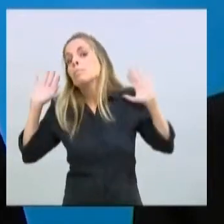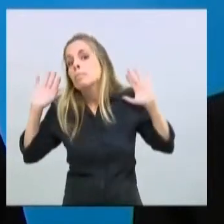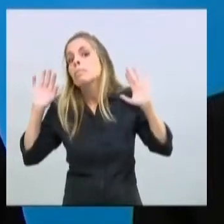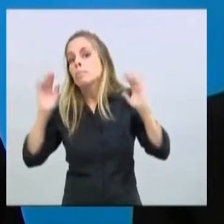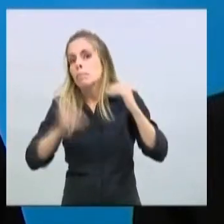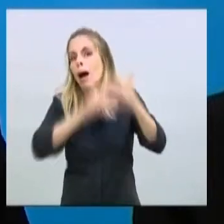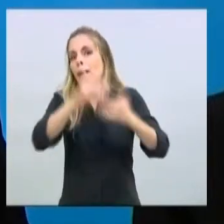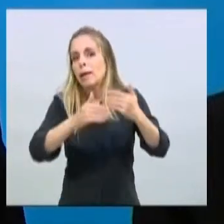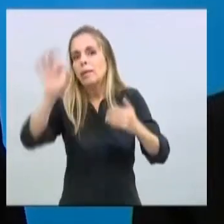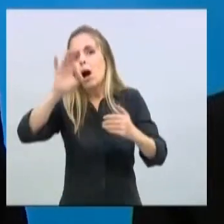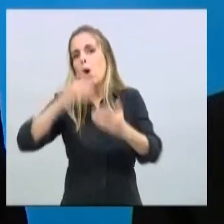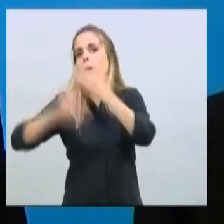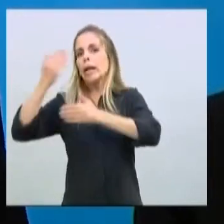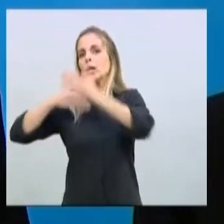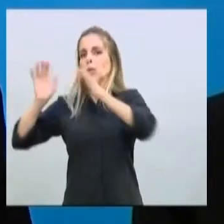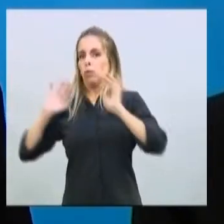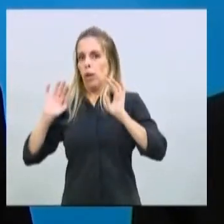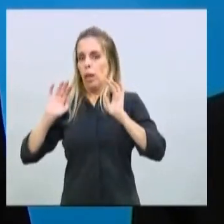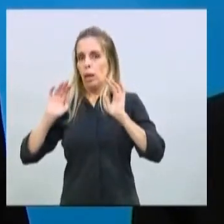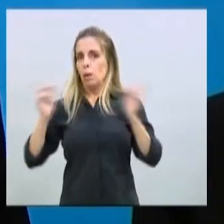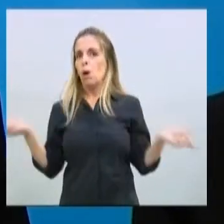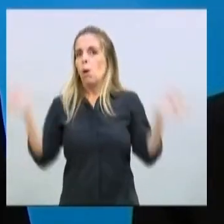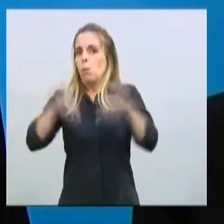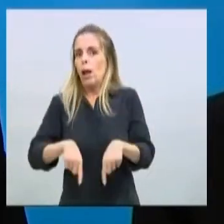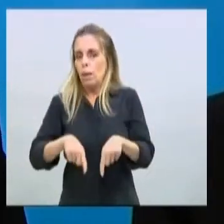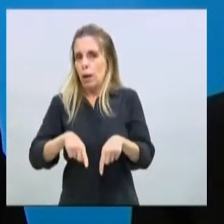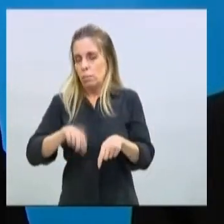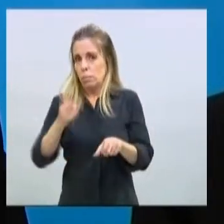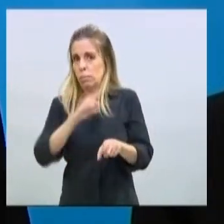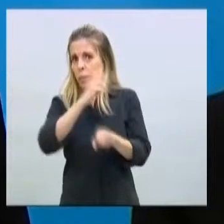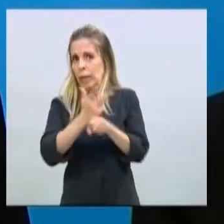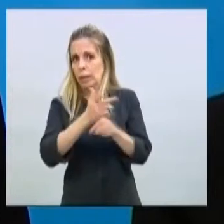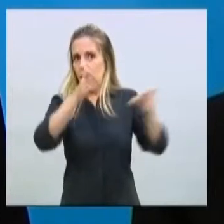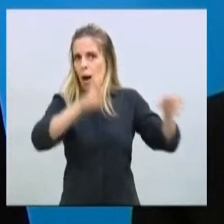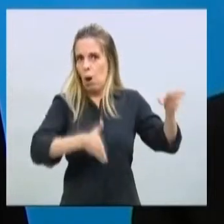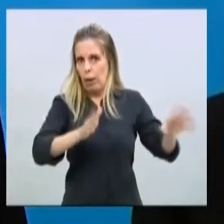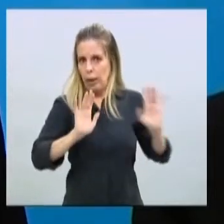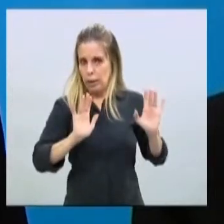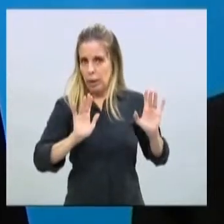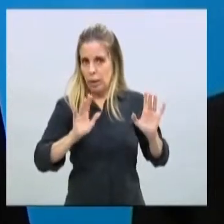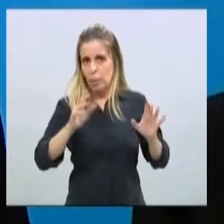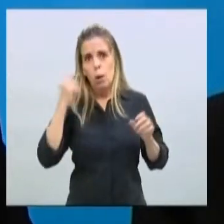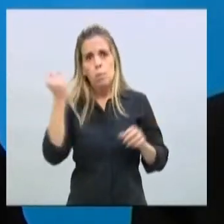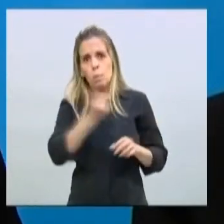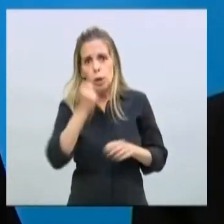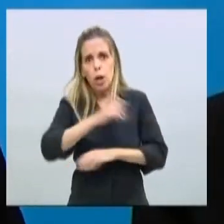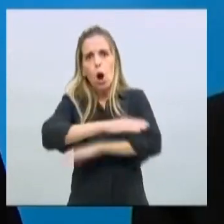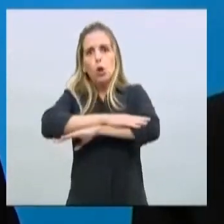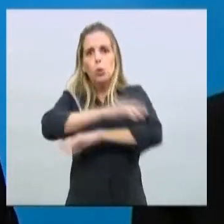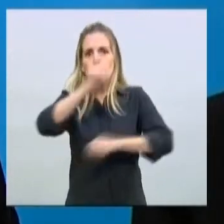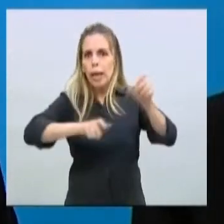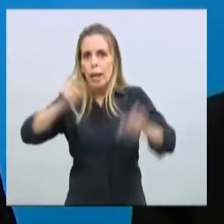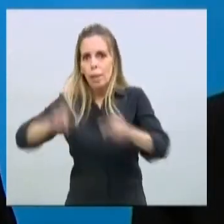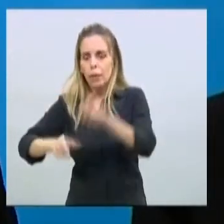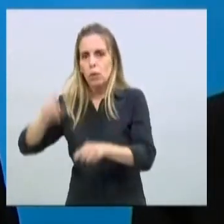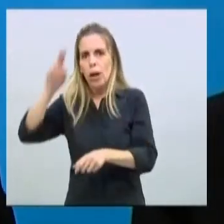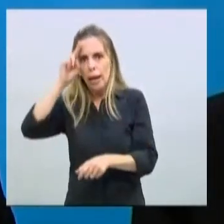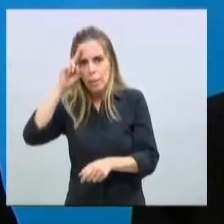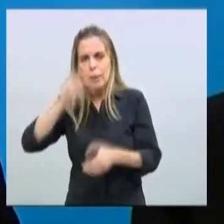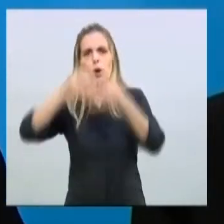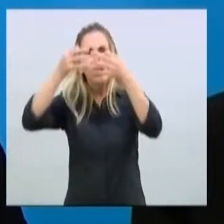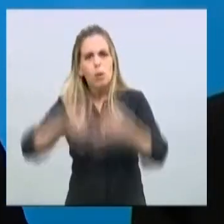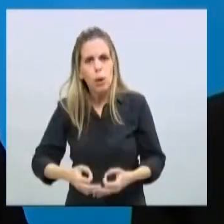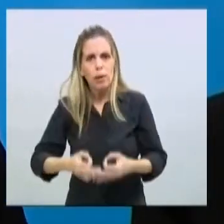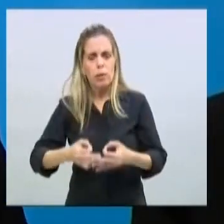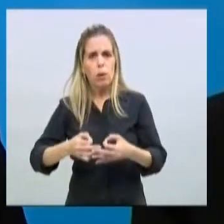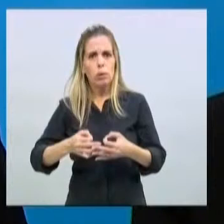para atrás. Por eso es muy importante la conducta ciudadana, la responsabilidad de cada uno de nosotros y de cada